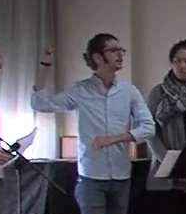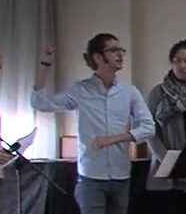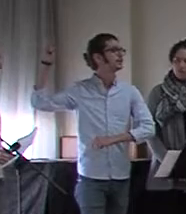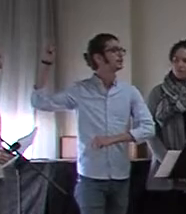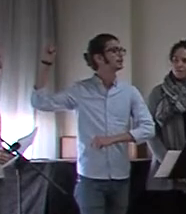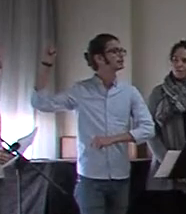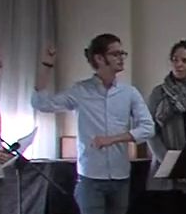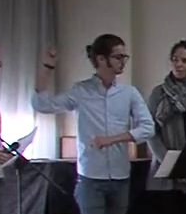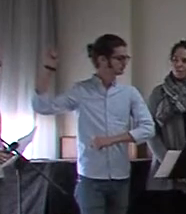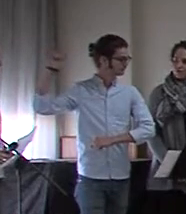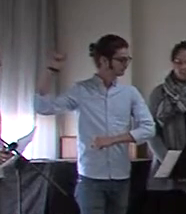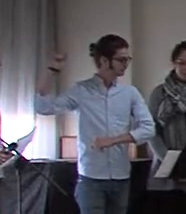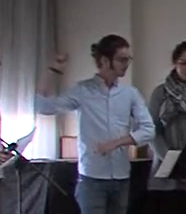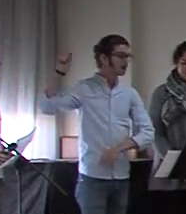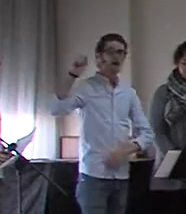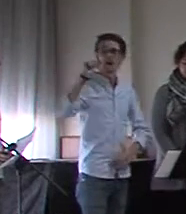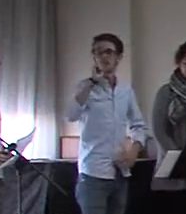crece.